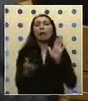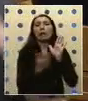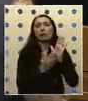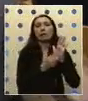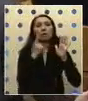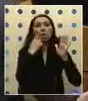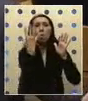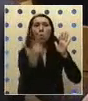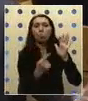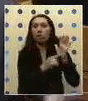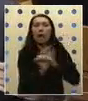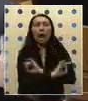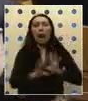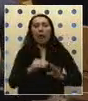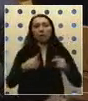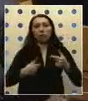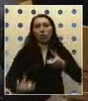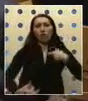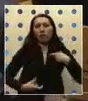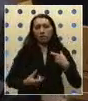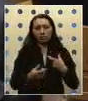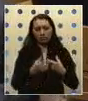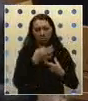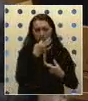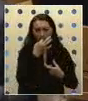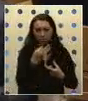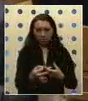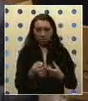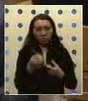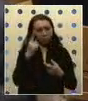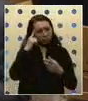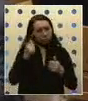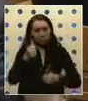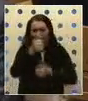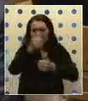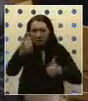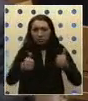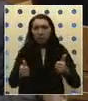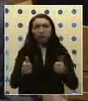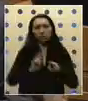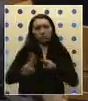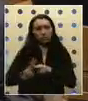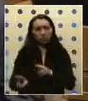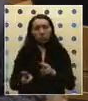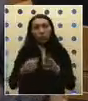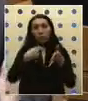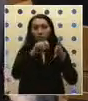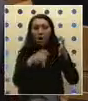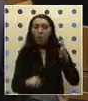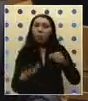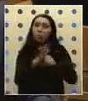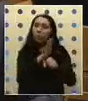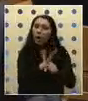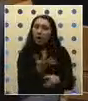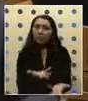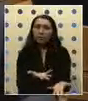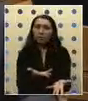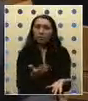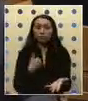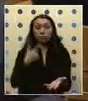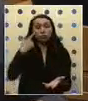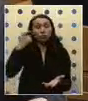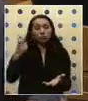estadísticas, el gobierno tiene todo claro. Pero nosotros decimos, creemos un panel de expertos como lo tenemos incluso para evaluar programas. Yo creo que,